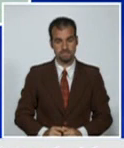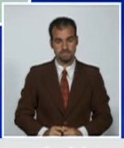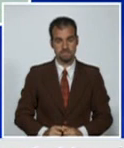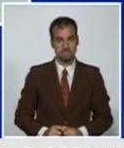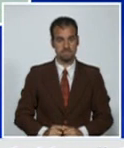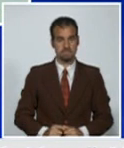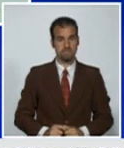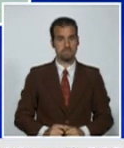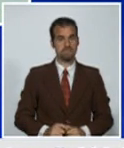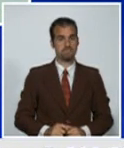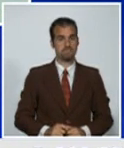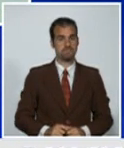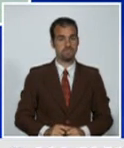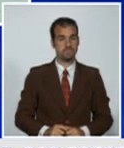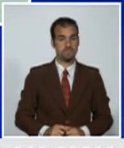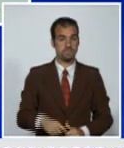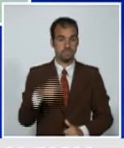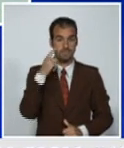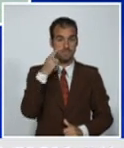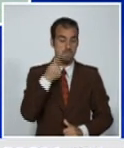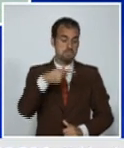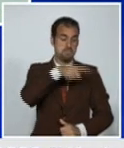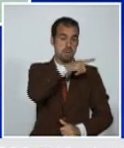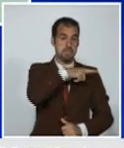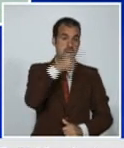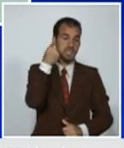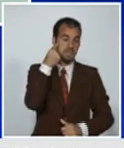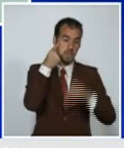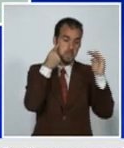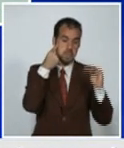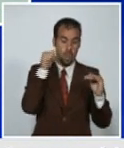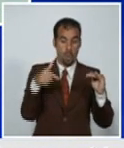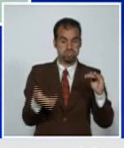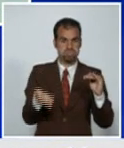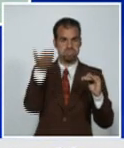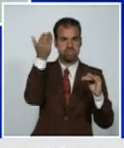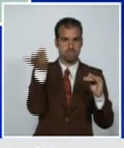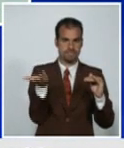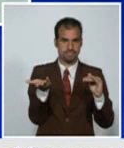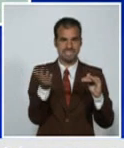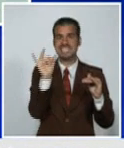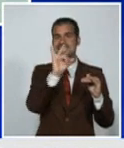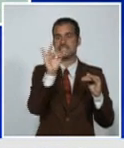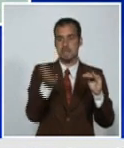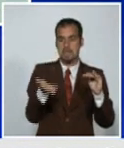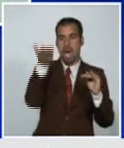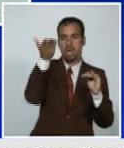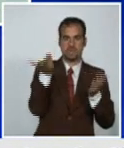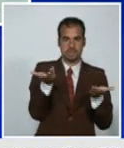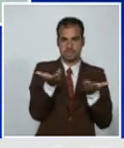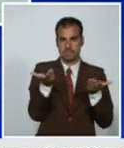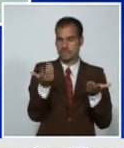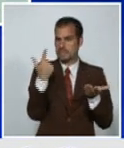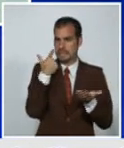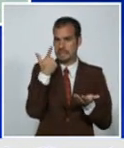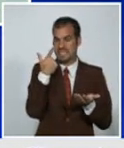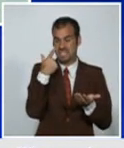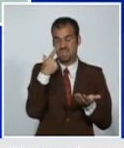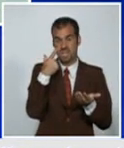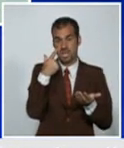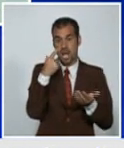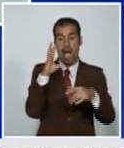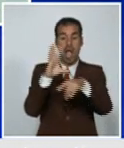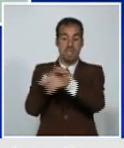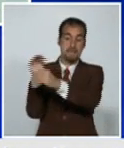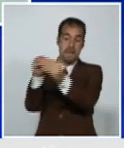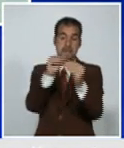son 77 más que el día anterior, todavía hoy con una transmisión muy elevada que obliga